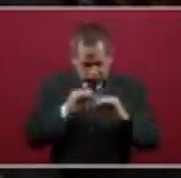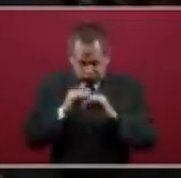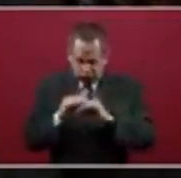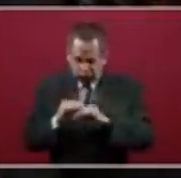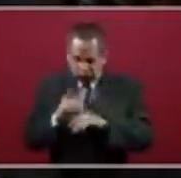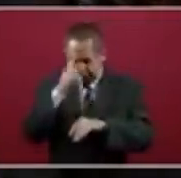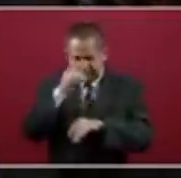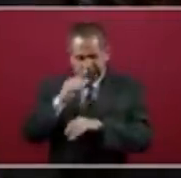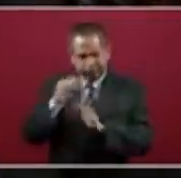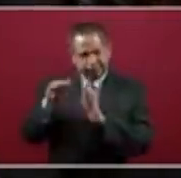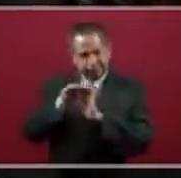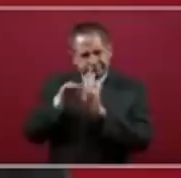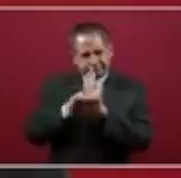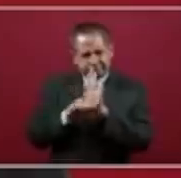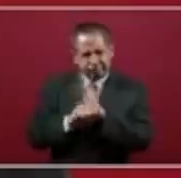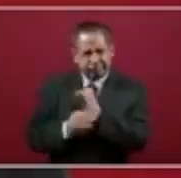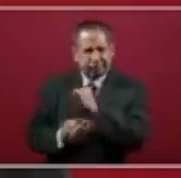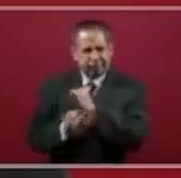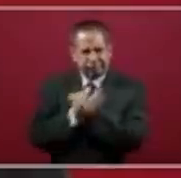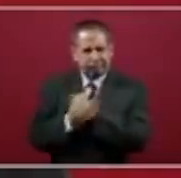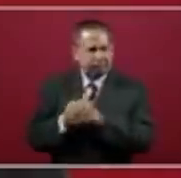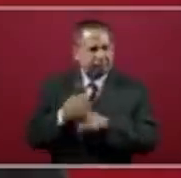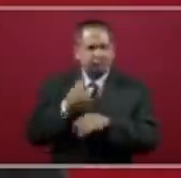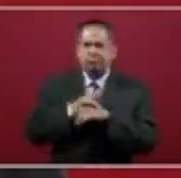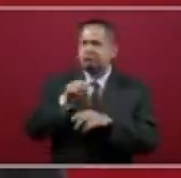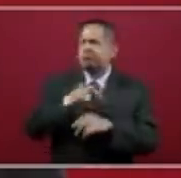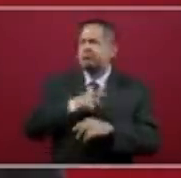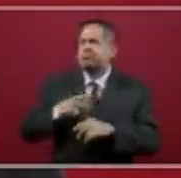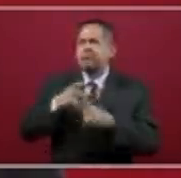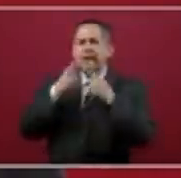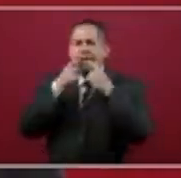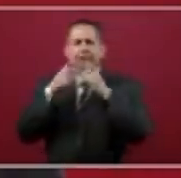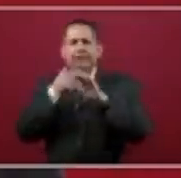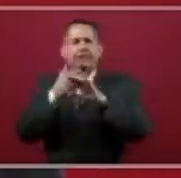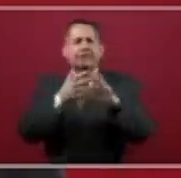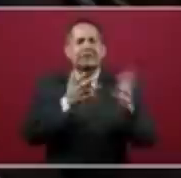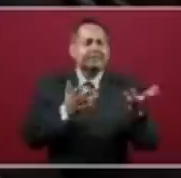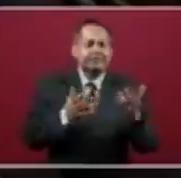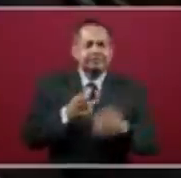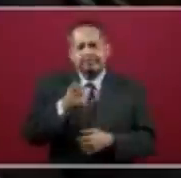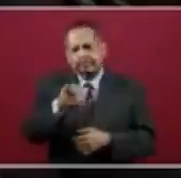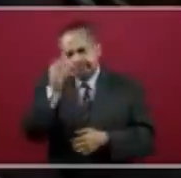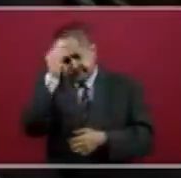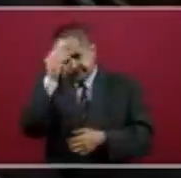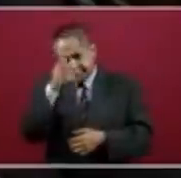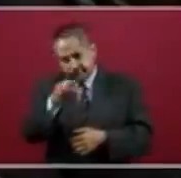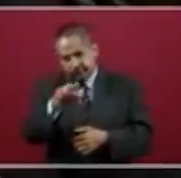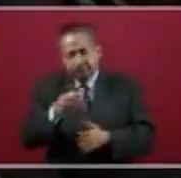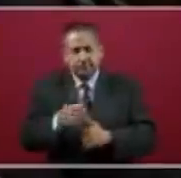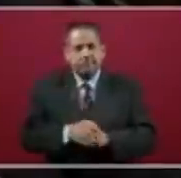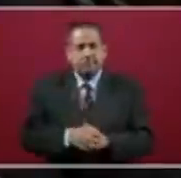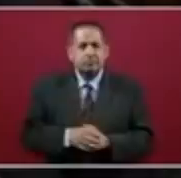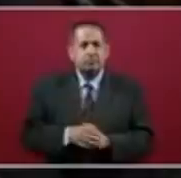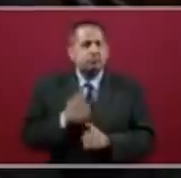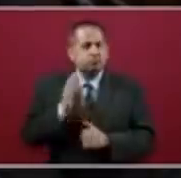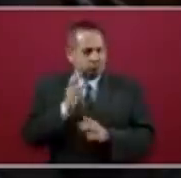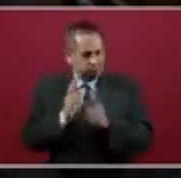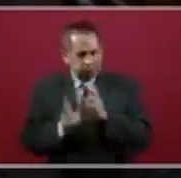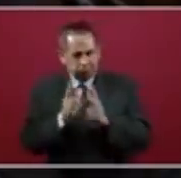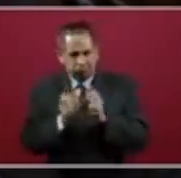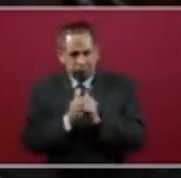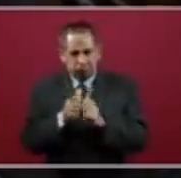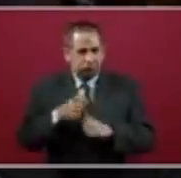que lo protejan de los abucheos. Preguntarle, ¿cuál es su opinión de esto? Si ya habló con